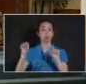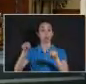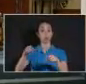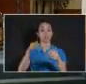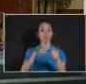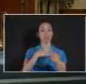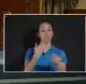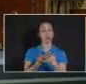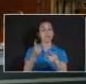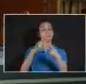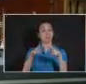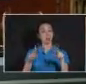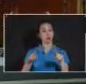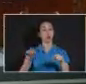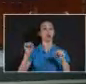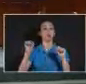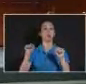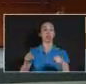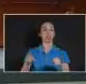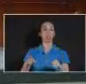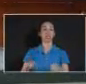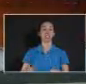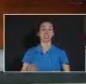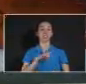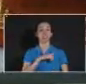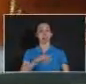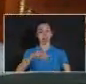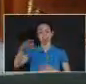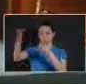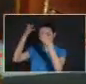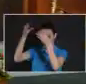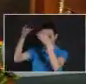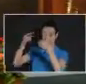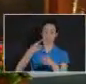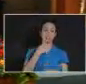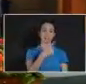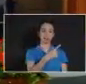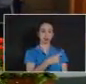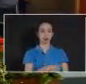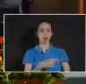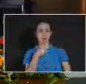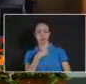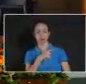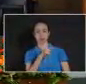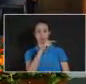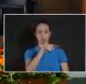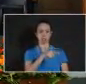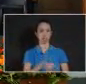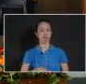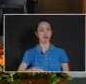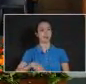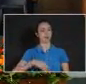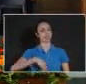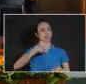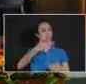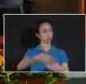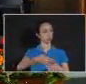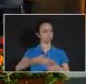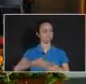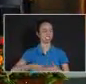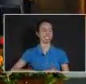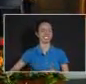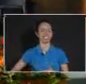hermano. Y le va a decir, mire, usted va a estar igual que ella, que antes decía azúcar y ahora dice